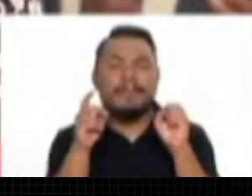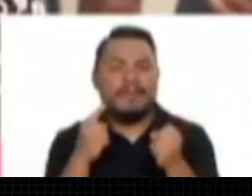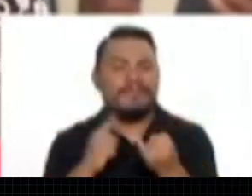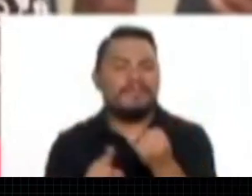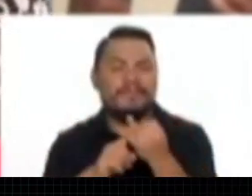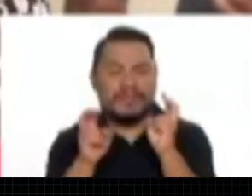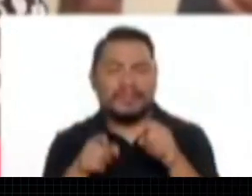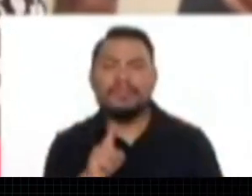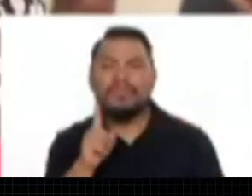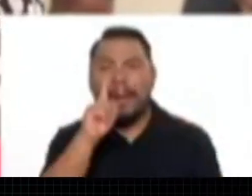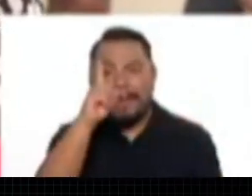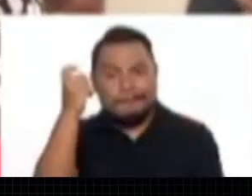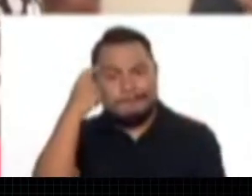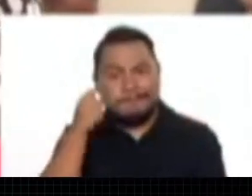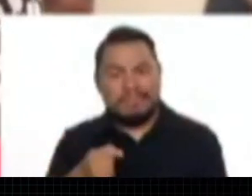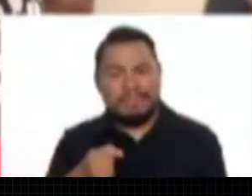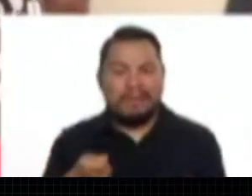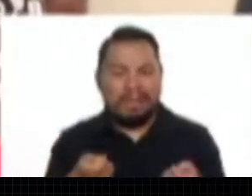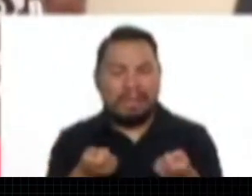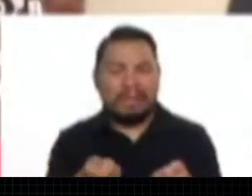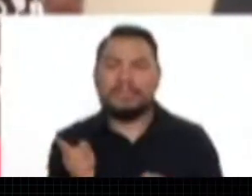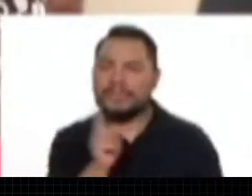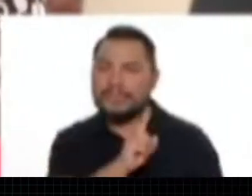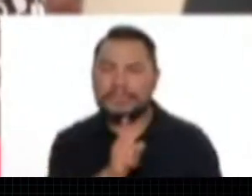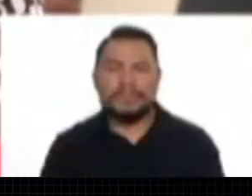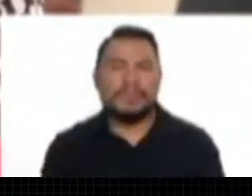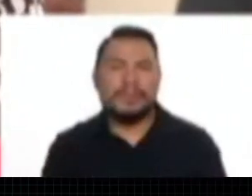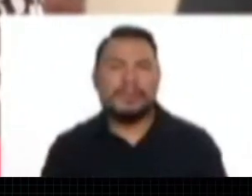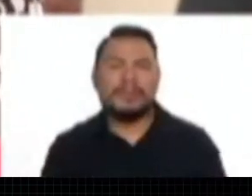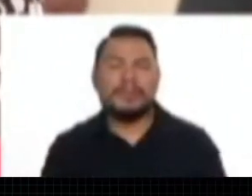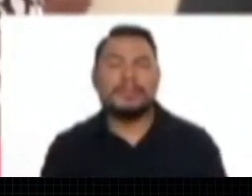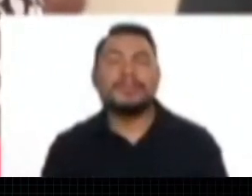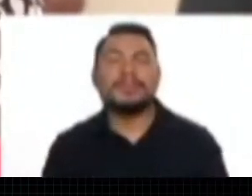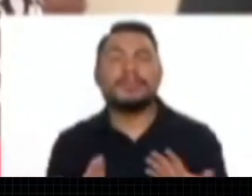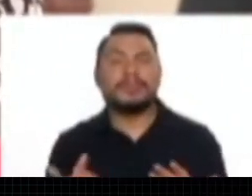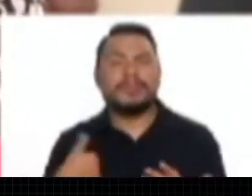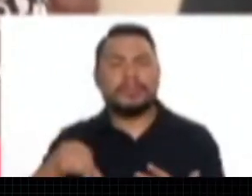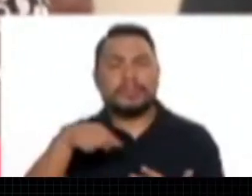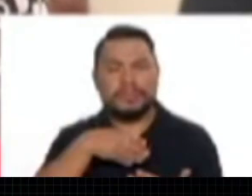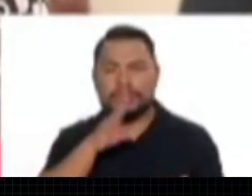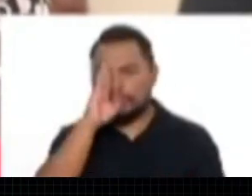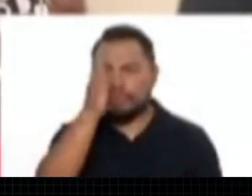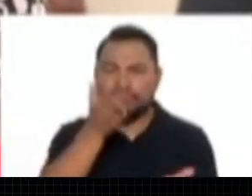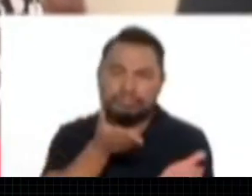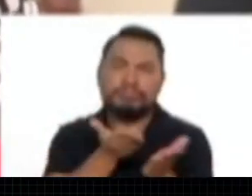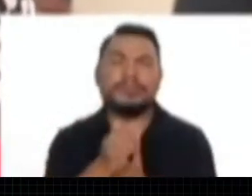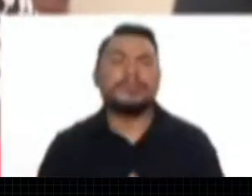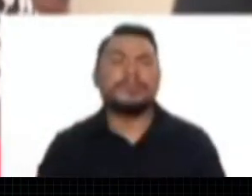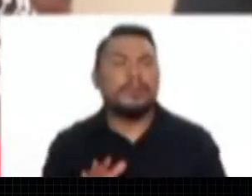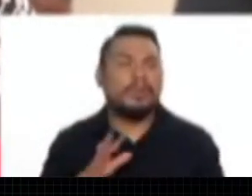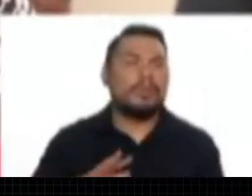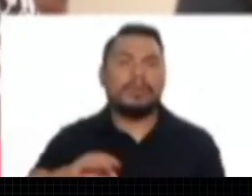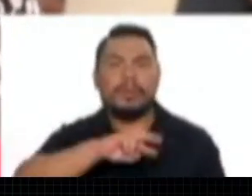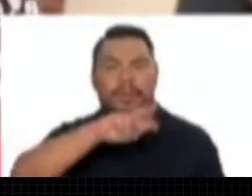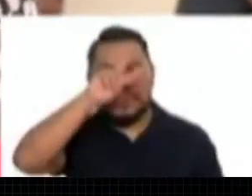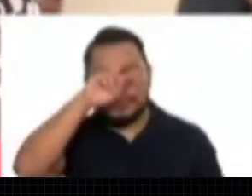no políticamente sus materias. Estaremos muy firmes a nivel